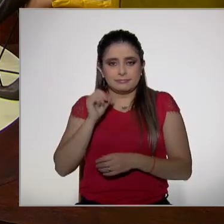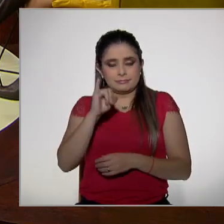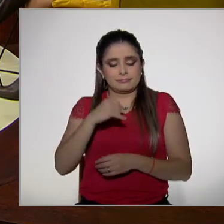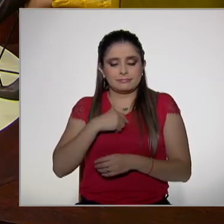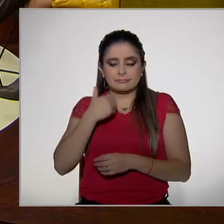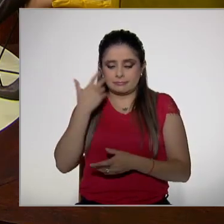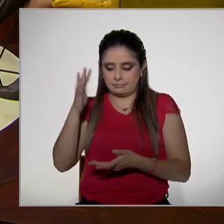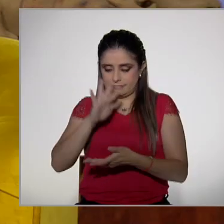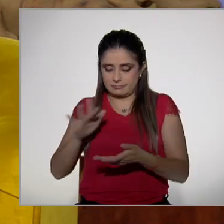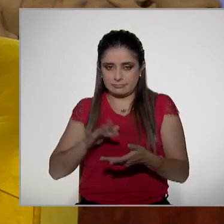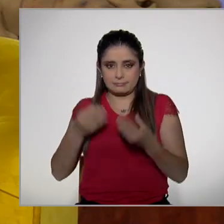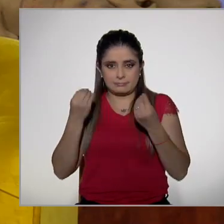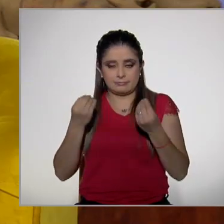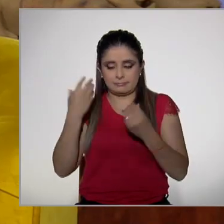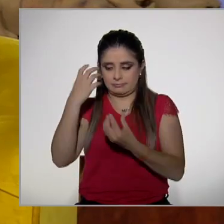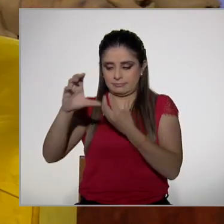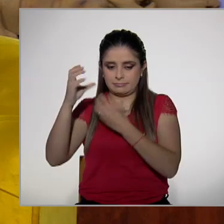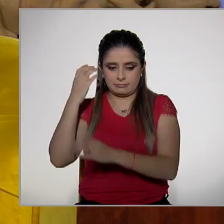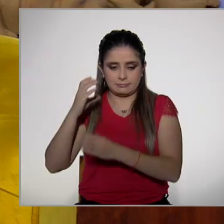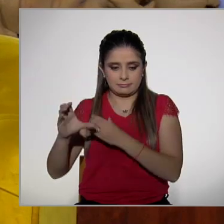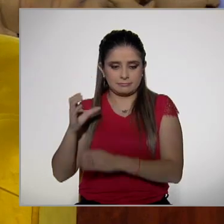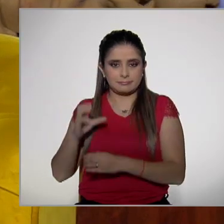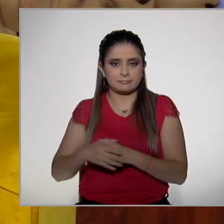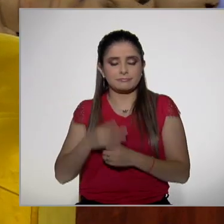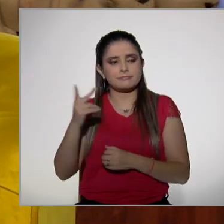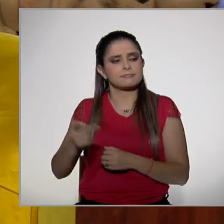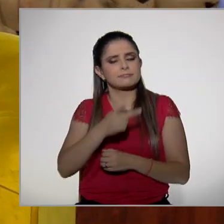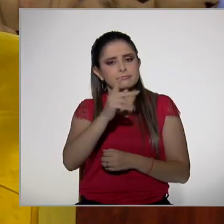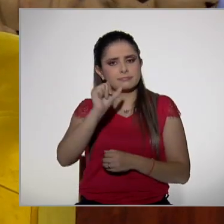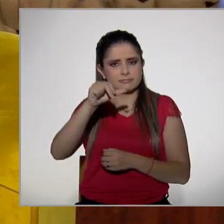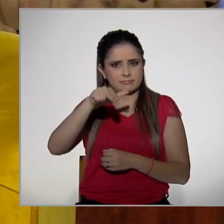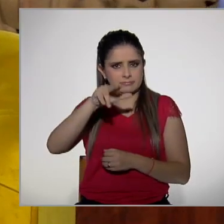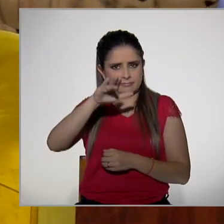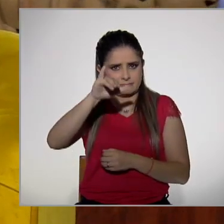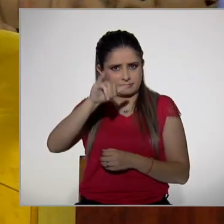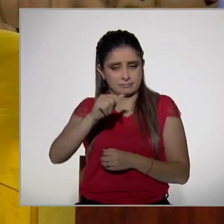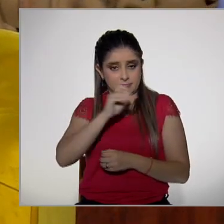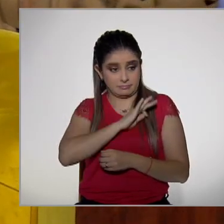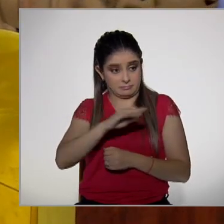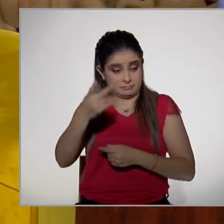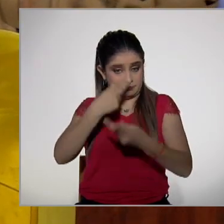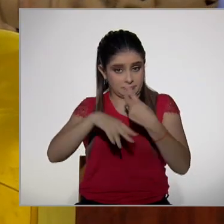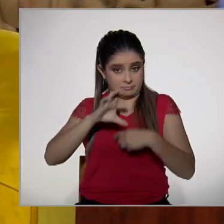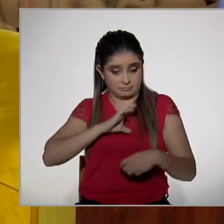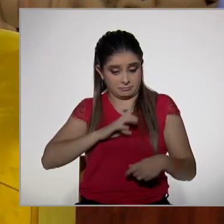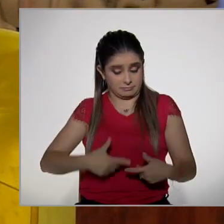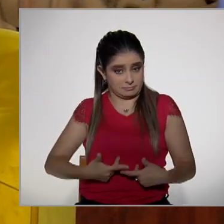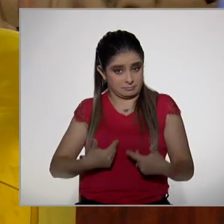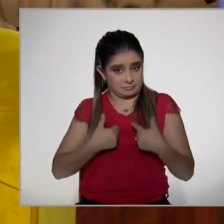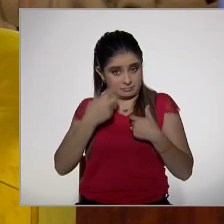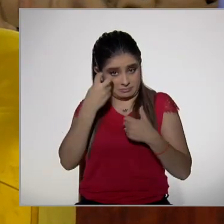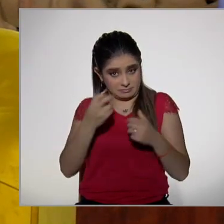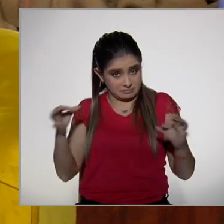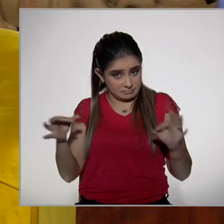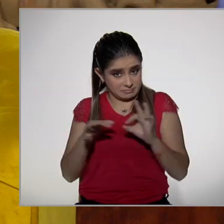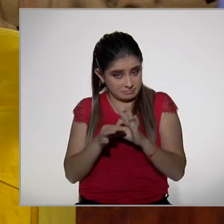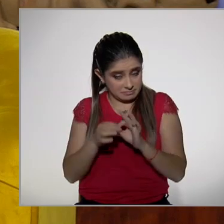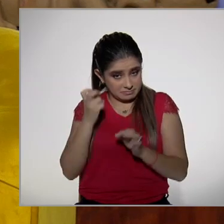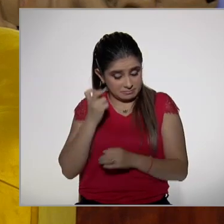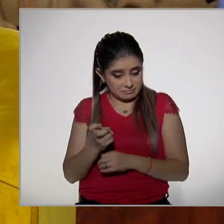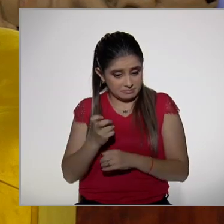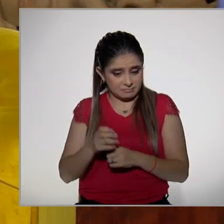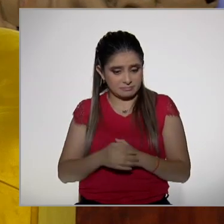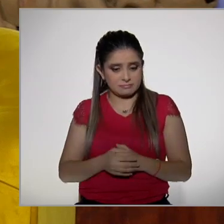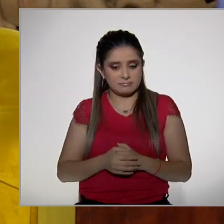varios de ellos nos preguntan si la anemia predice cáncer o tiene algo que ver con el cáncer porque